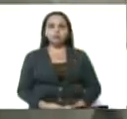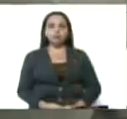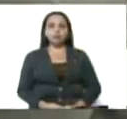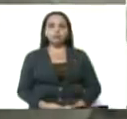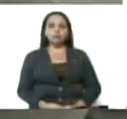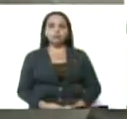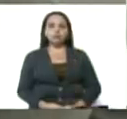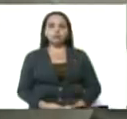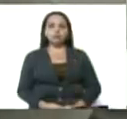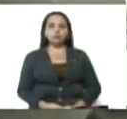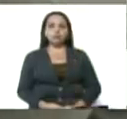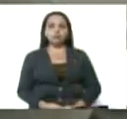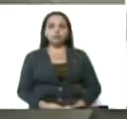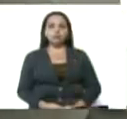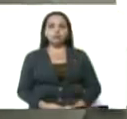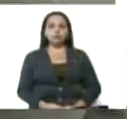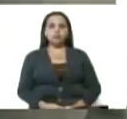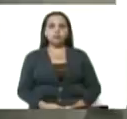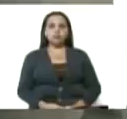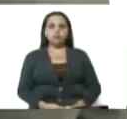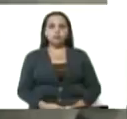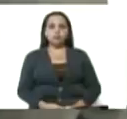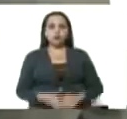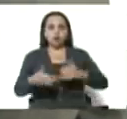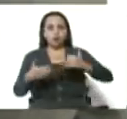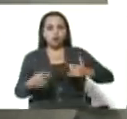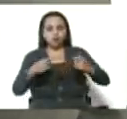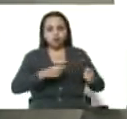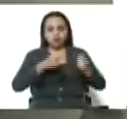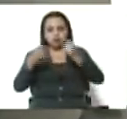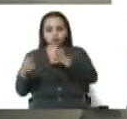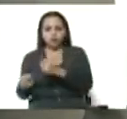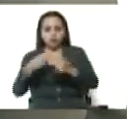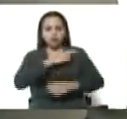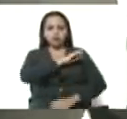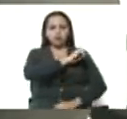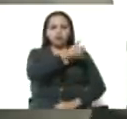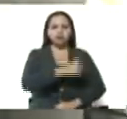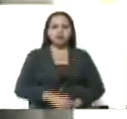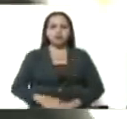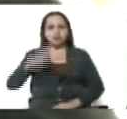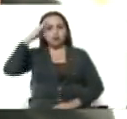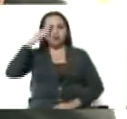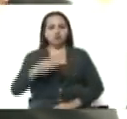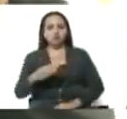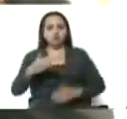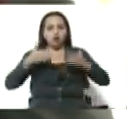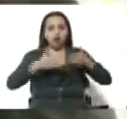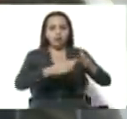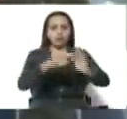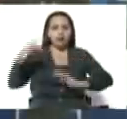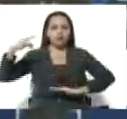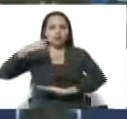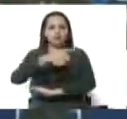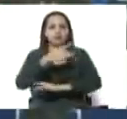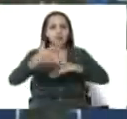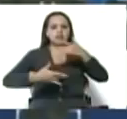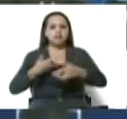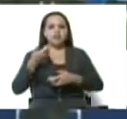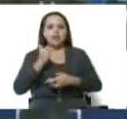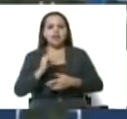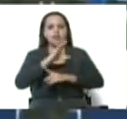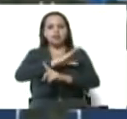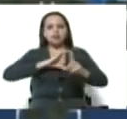mientras del ejército bolivariano armada bolivariana y aviación militar bolivariana acto que forma parte de la cultura